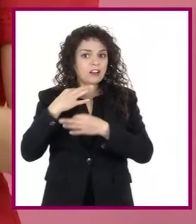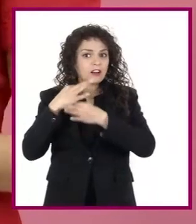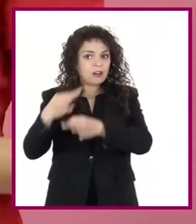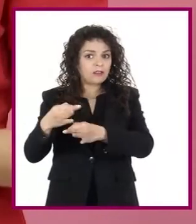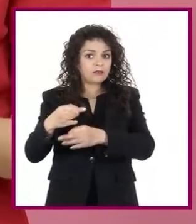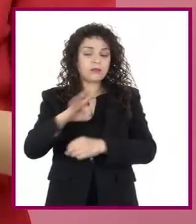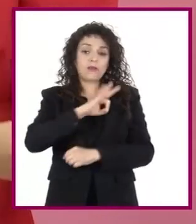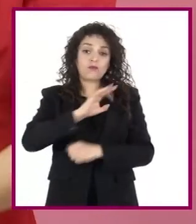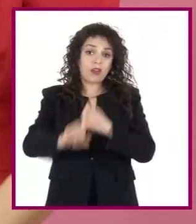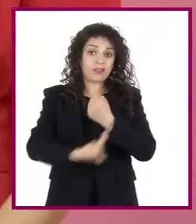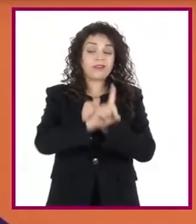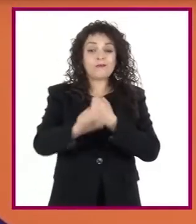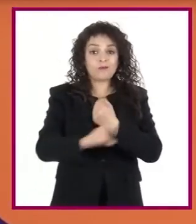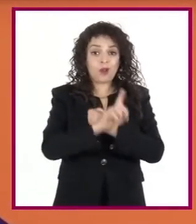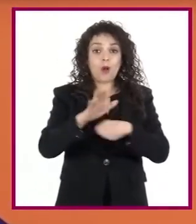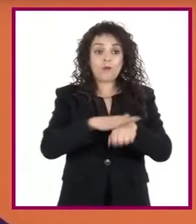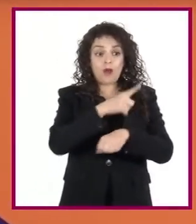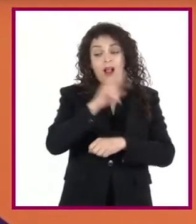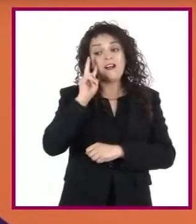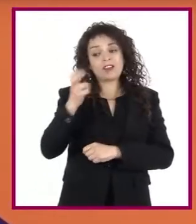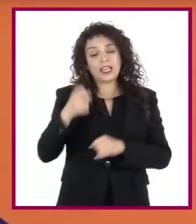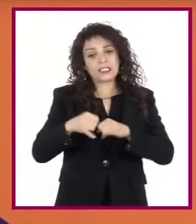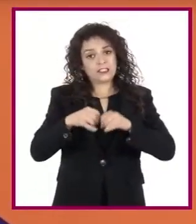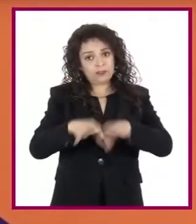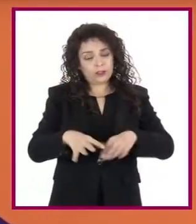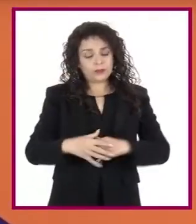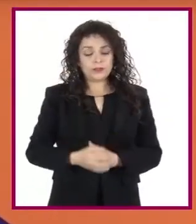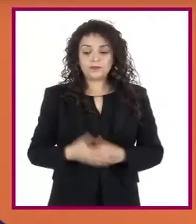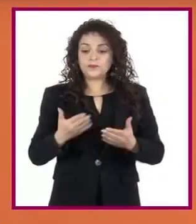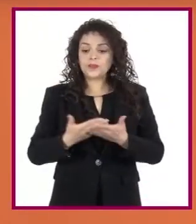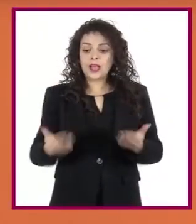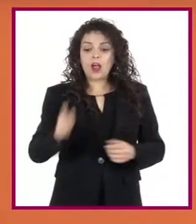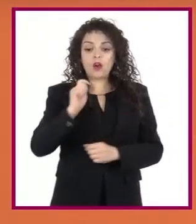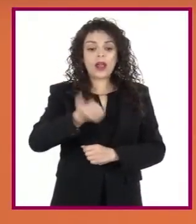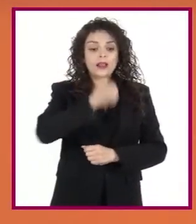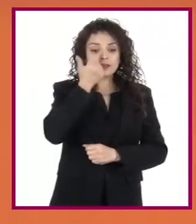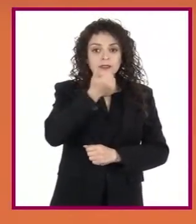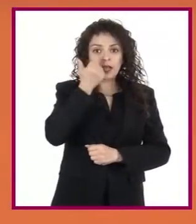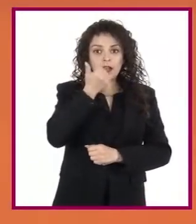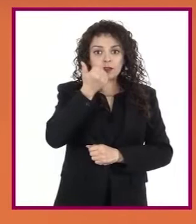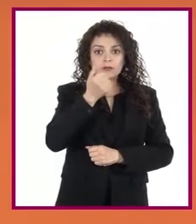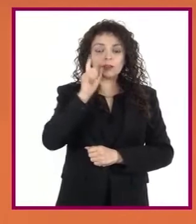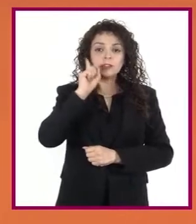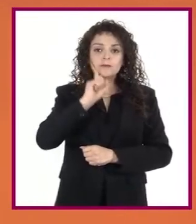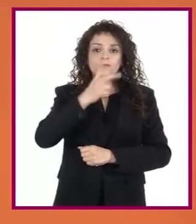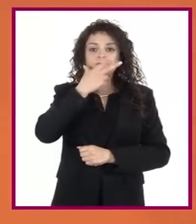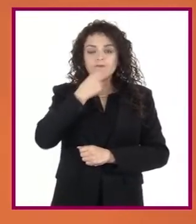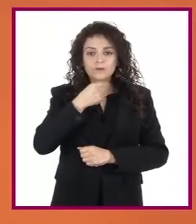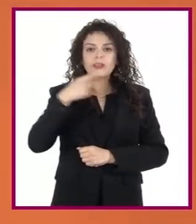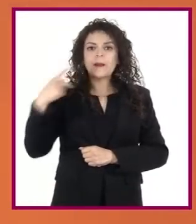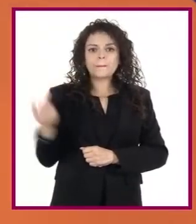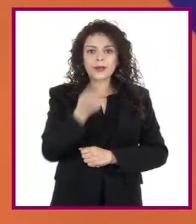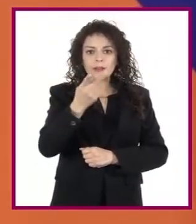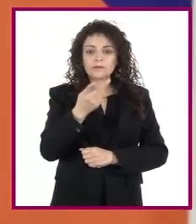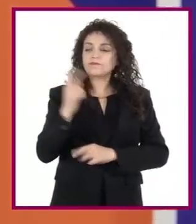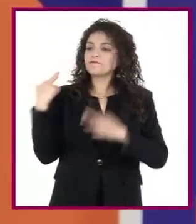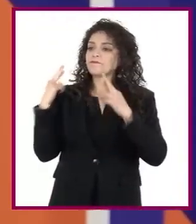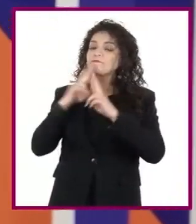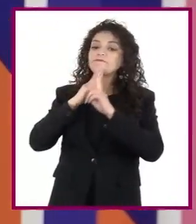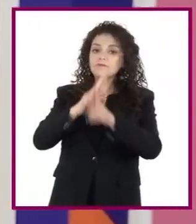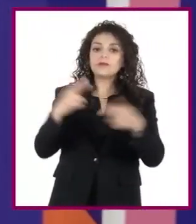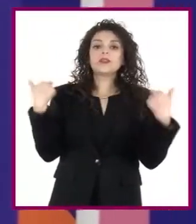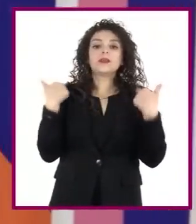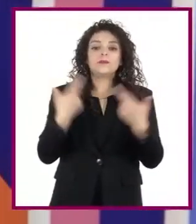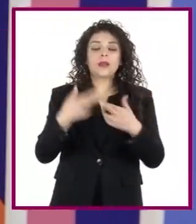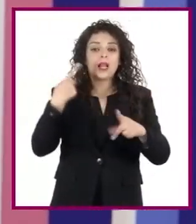buscarse problemas. Ahora veamos las preguntas de alumnas y alumnos y la respuesta de la maestra y socióloga